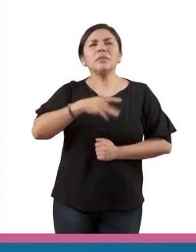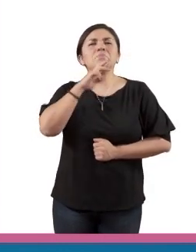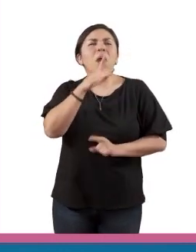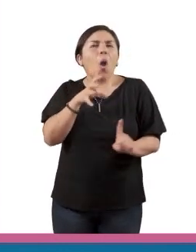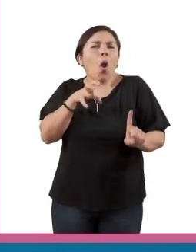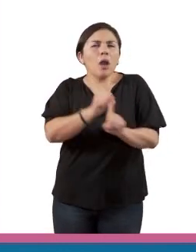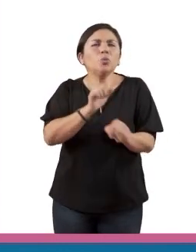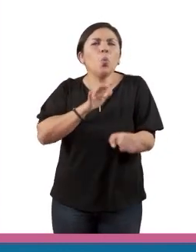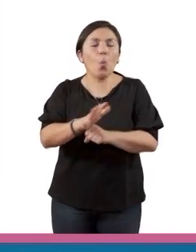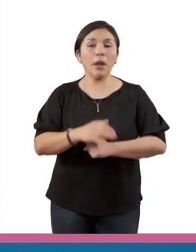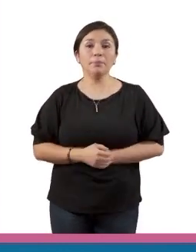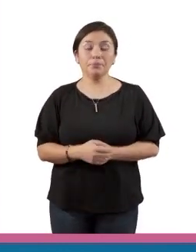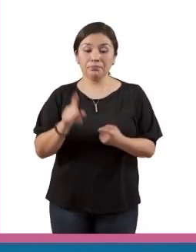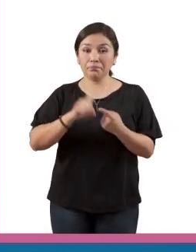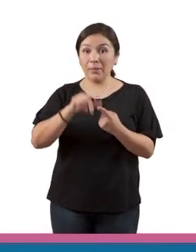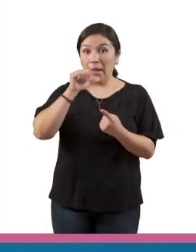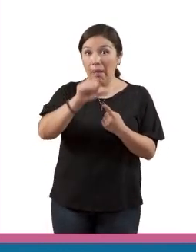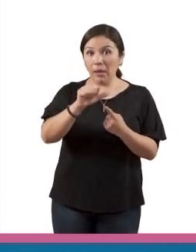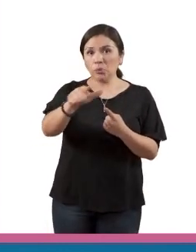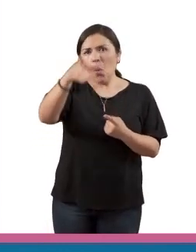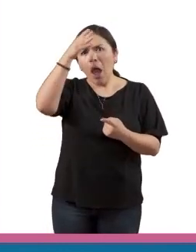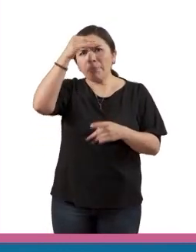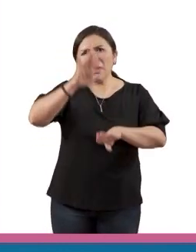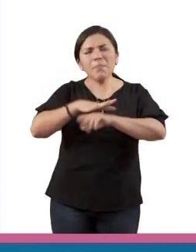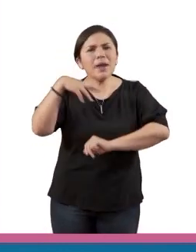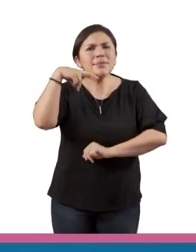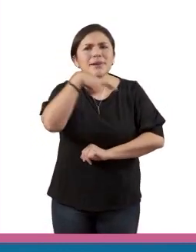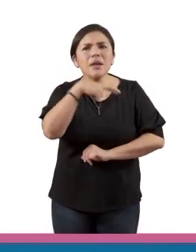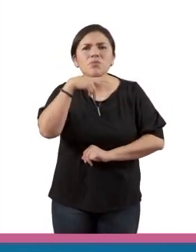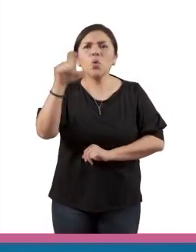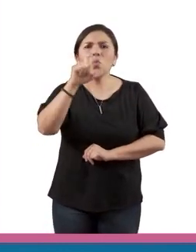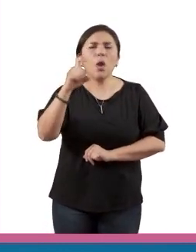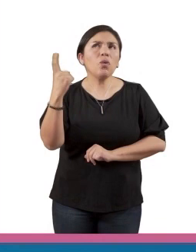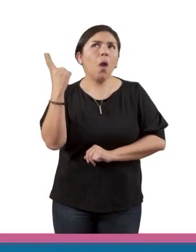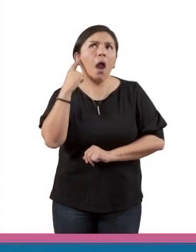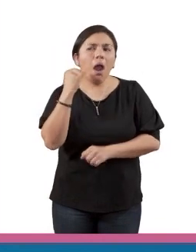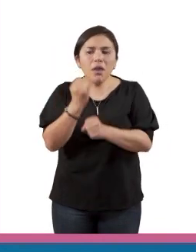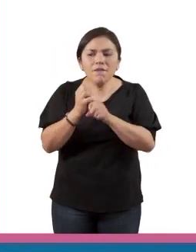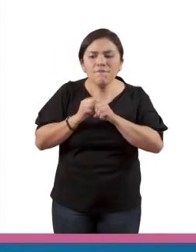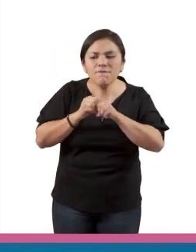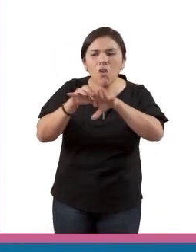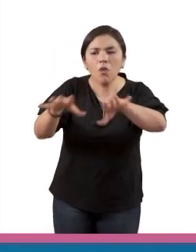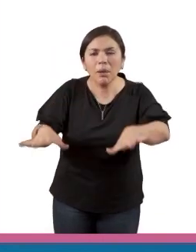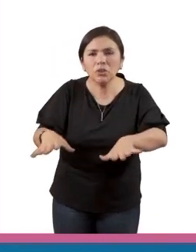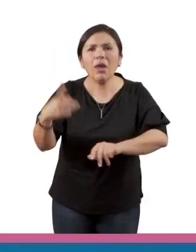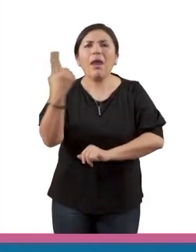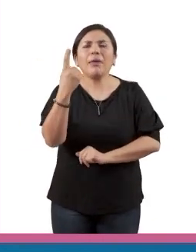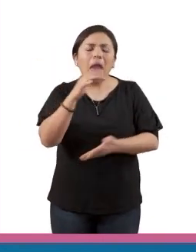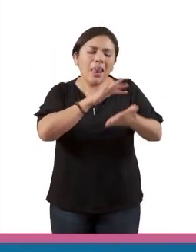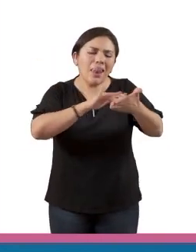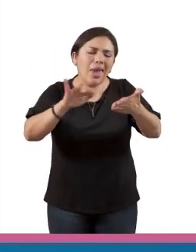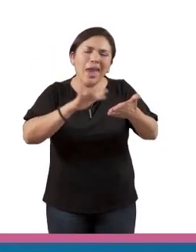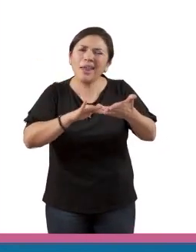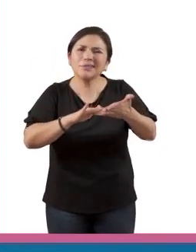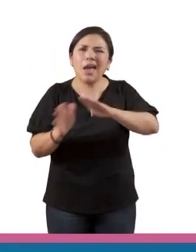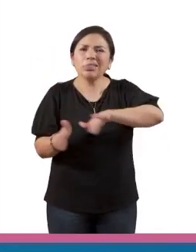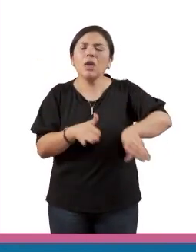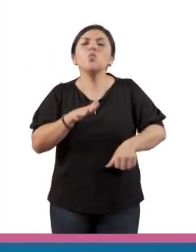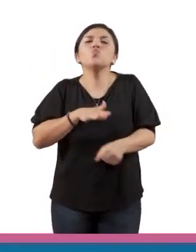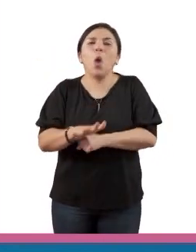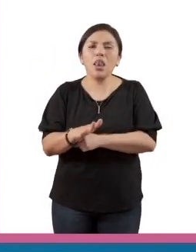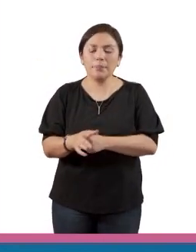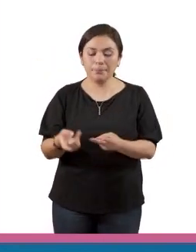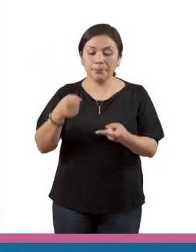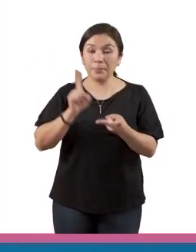mejor? A. Aprendes más rápido cuando escuchas la información que cuando la lees.